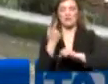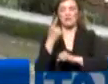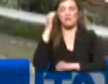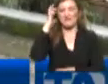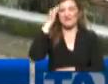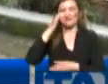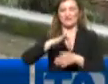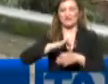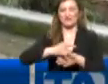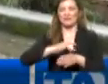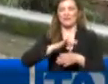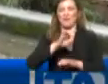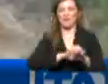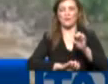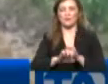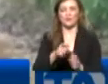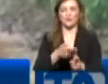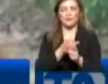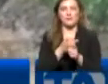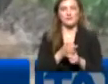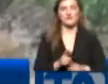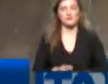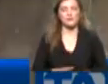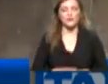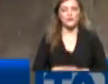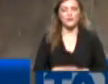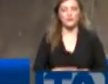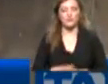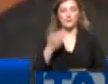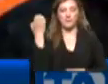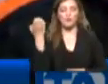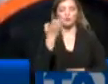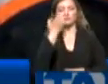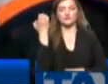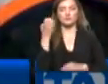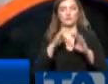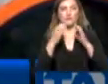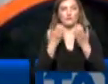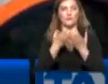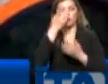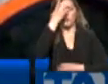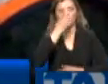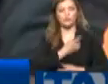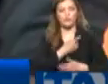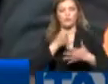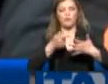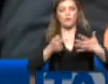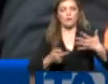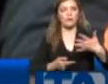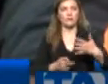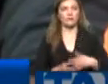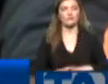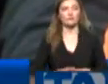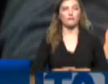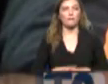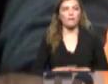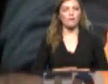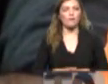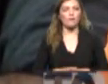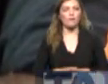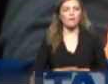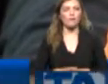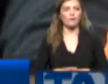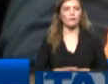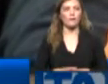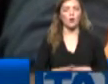y se hará un estudio urgente. Con todo esto, el COE provincial tomó varias resoluciones. Tenemos que lograr hacer un traslado,